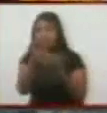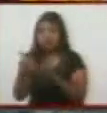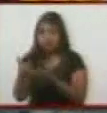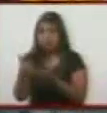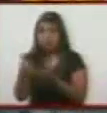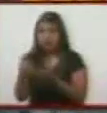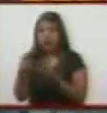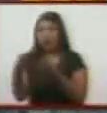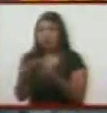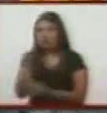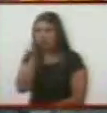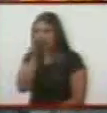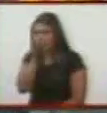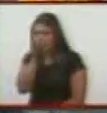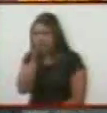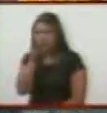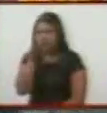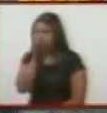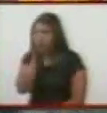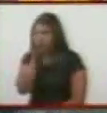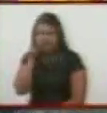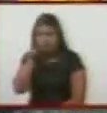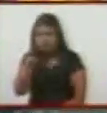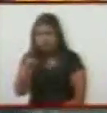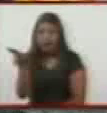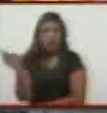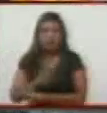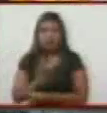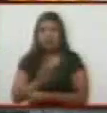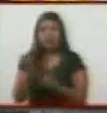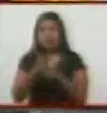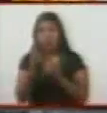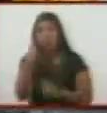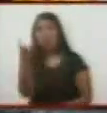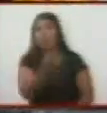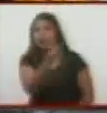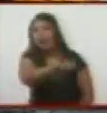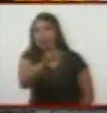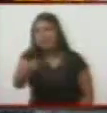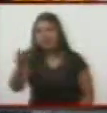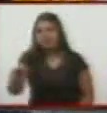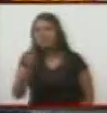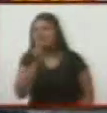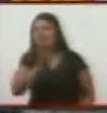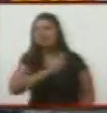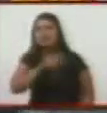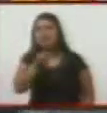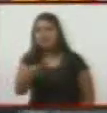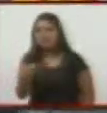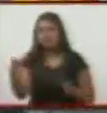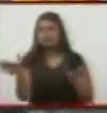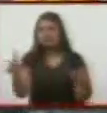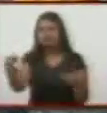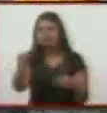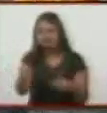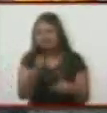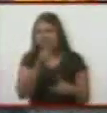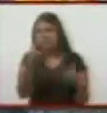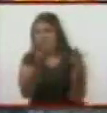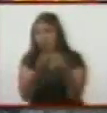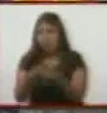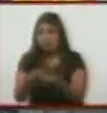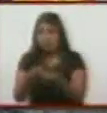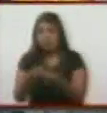canes y los perros estuvieron marcando. Inmediatamente se buscaron a las personas, propietarios de ese equipaje, conjuntamente con la